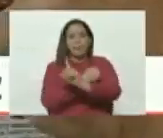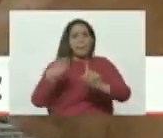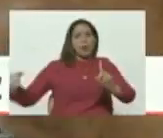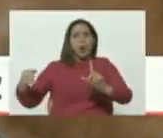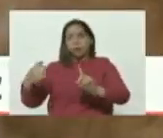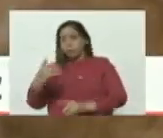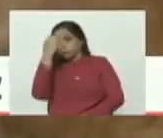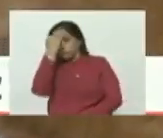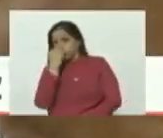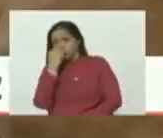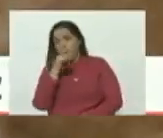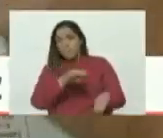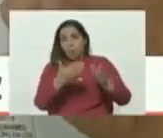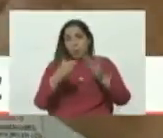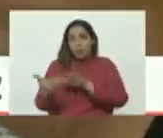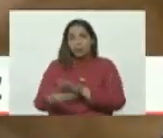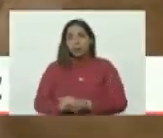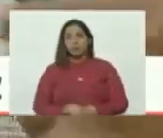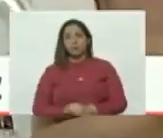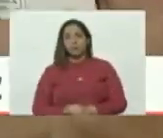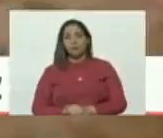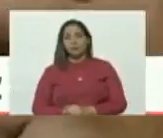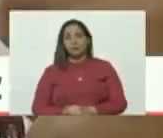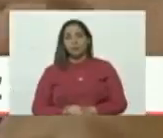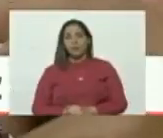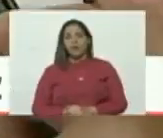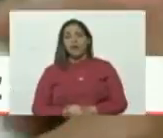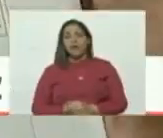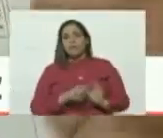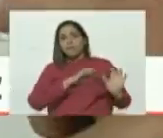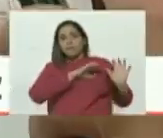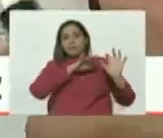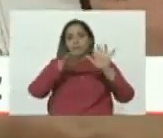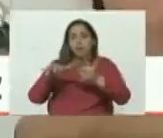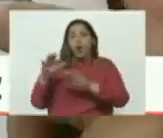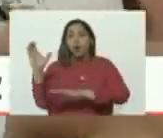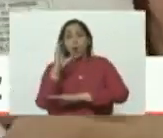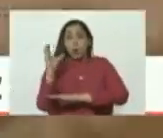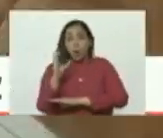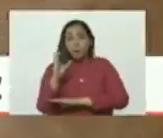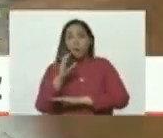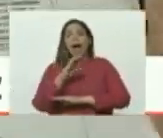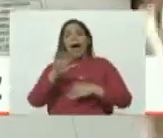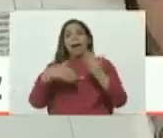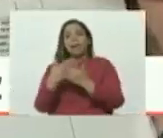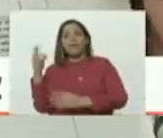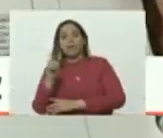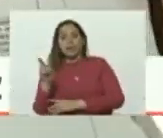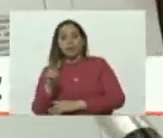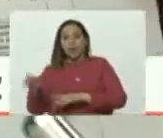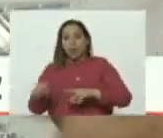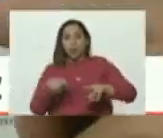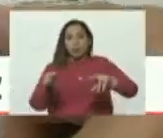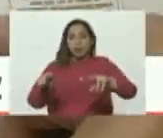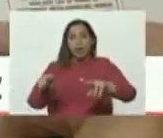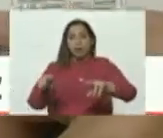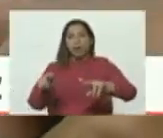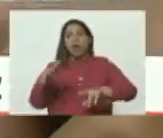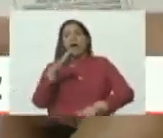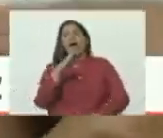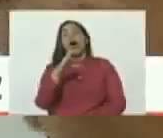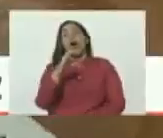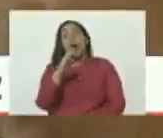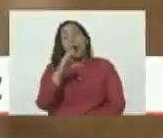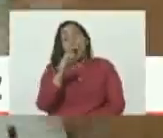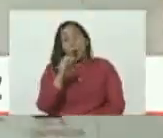y actos de magnicidio, vinieron desde Colombia y están directamente coordinados por Cliver Alcalá Cordones, que a su